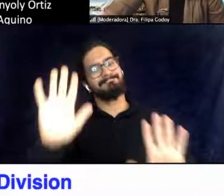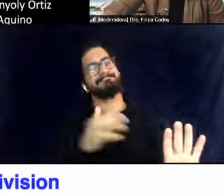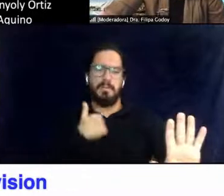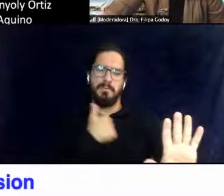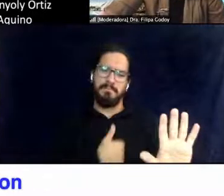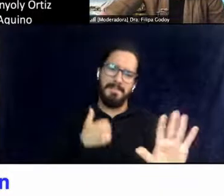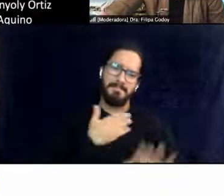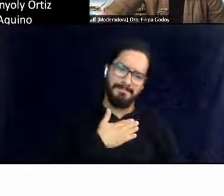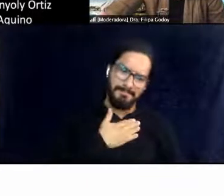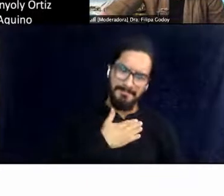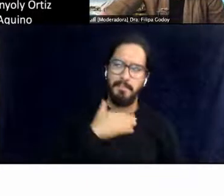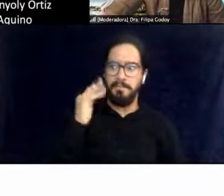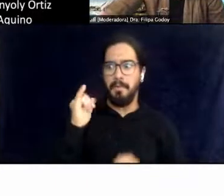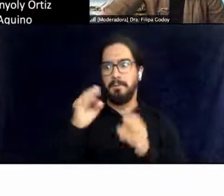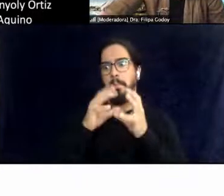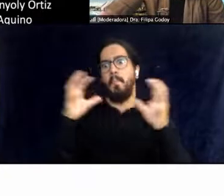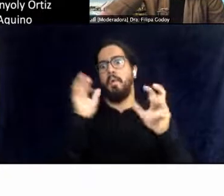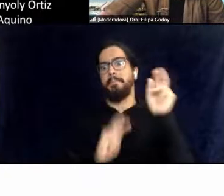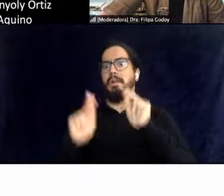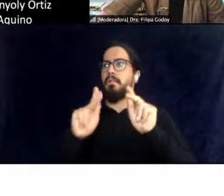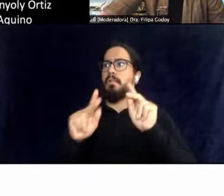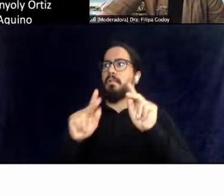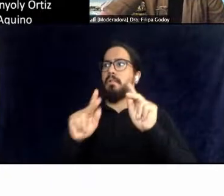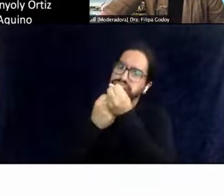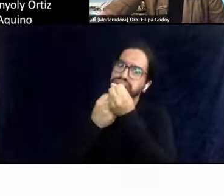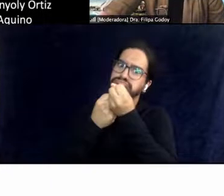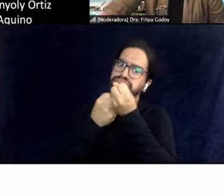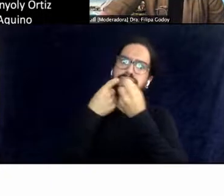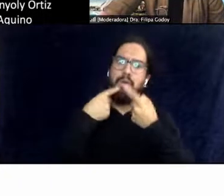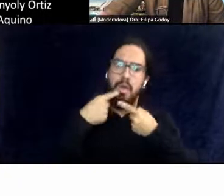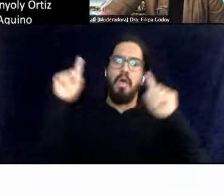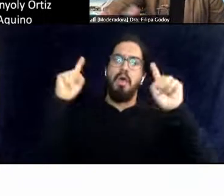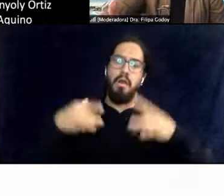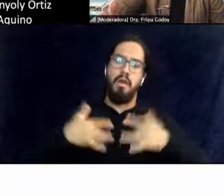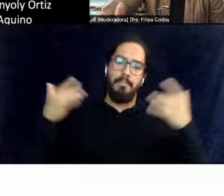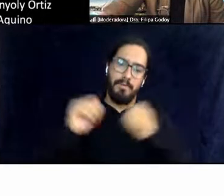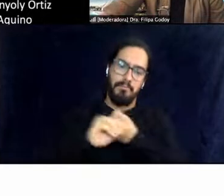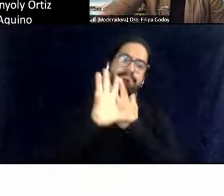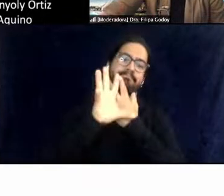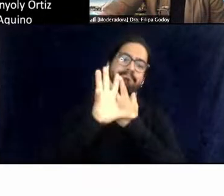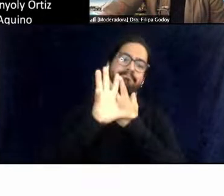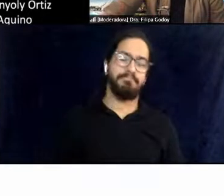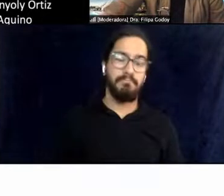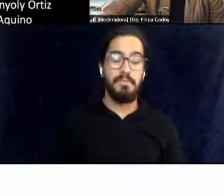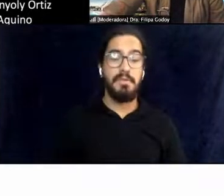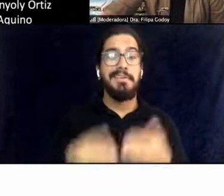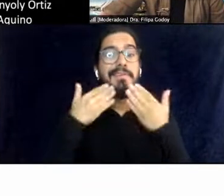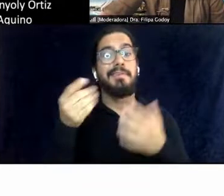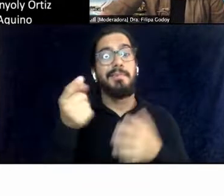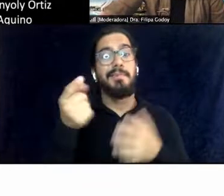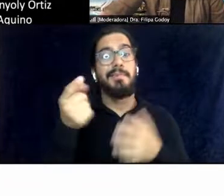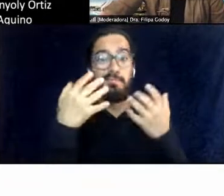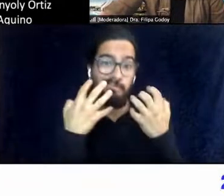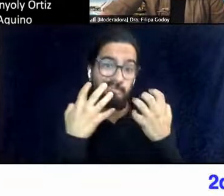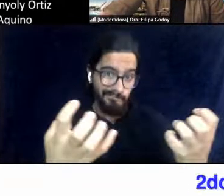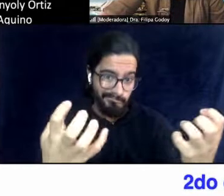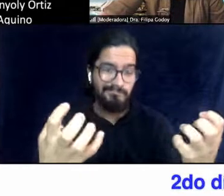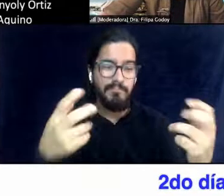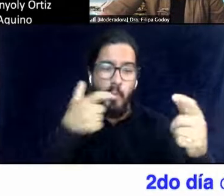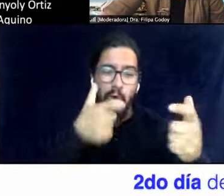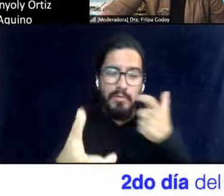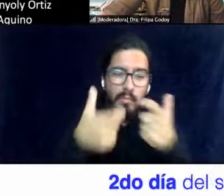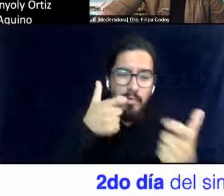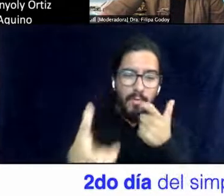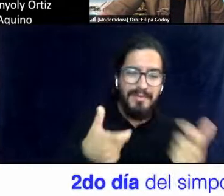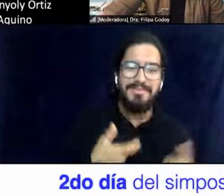trabajando para hacer este evento una realidad. Y gracias a los que nos están viendo, y por favor sigan a AAAS